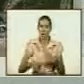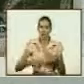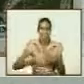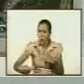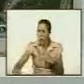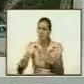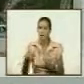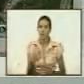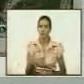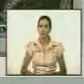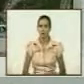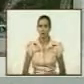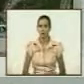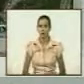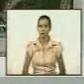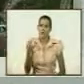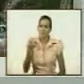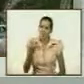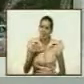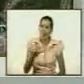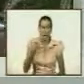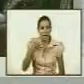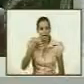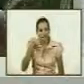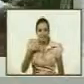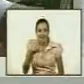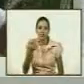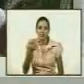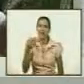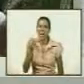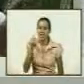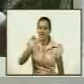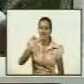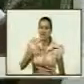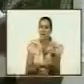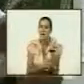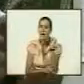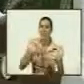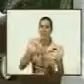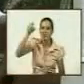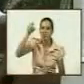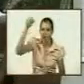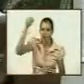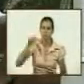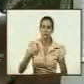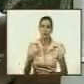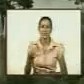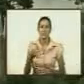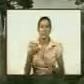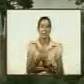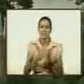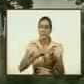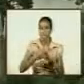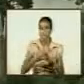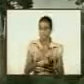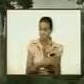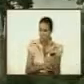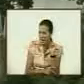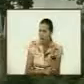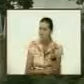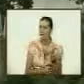día, esa realidad de lo que hay aquí realmente en el Parque del Calvario, la esencia, la tranquilidad. El Parque